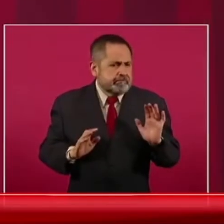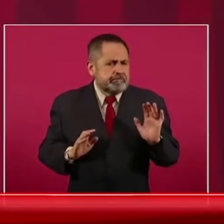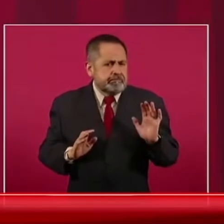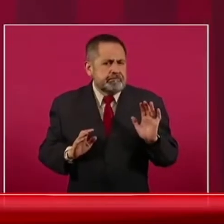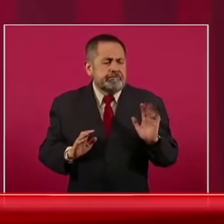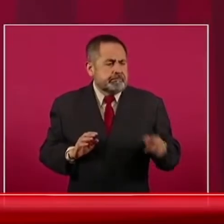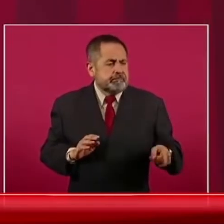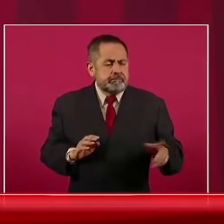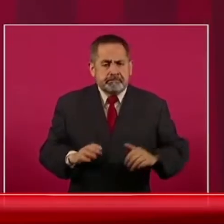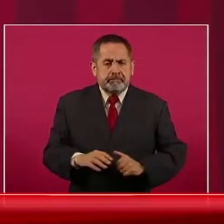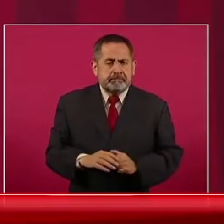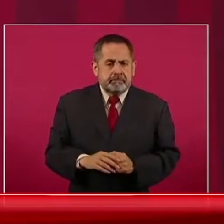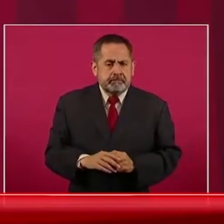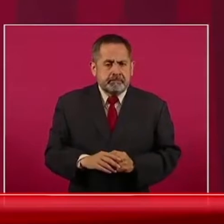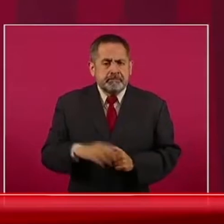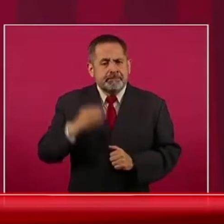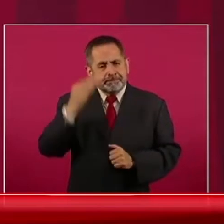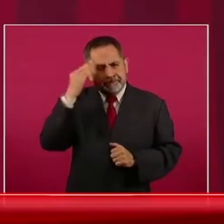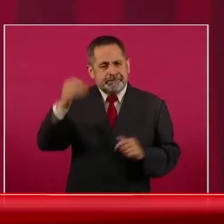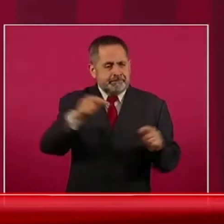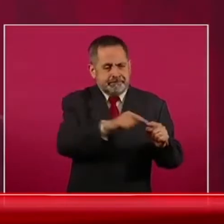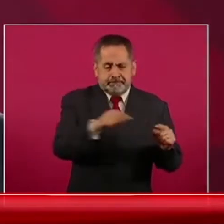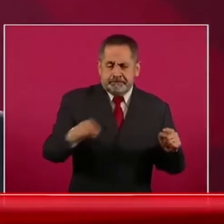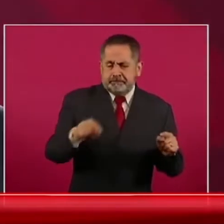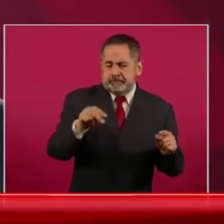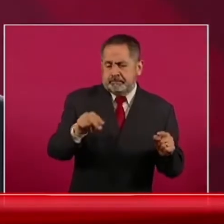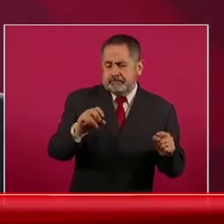con el periodo neoliberal